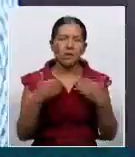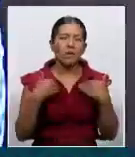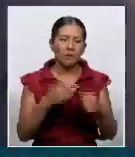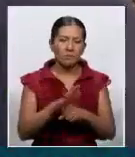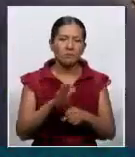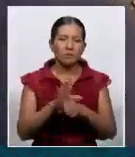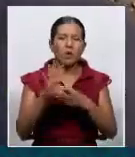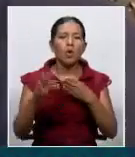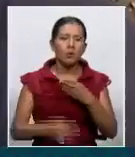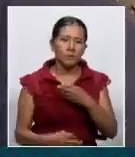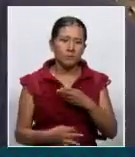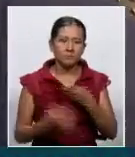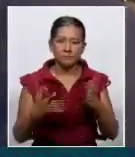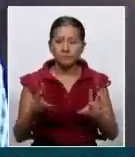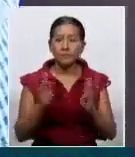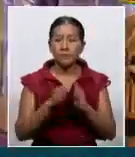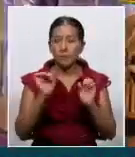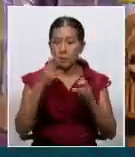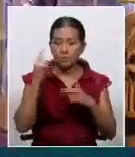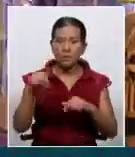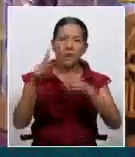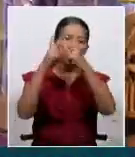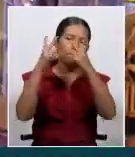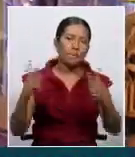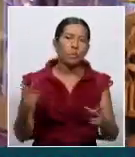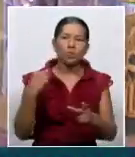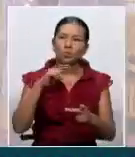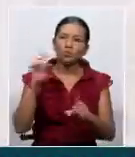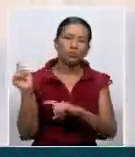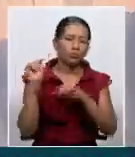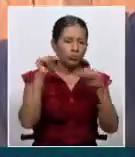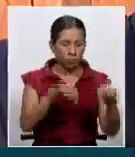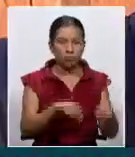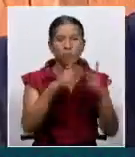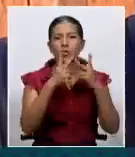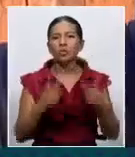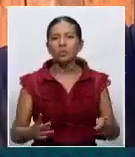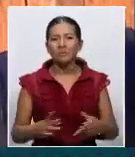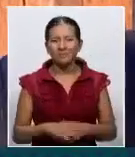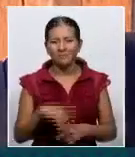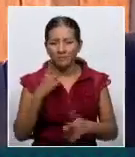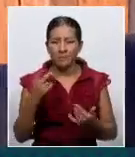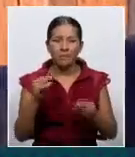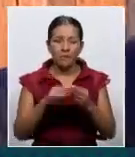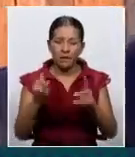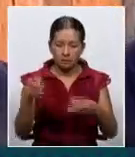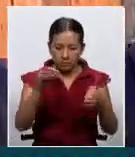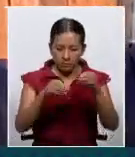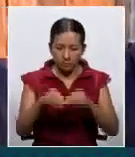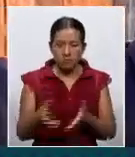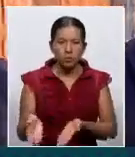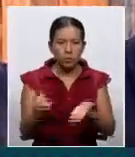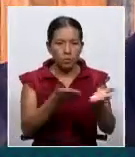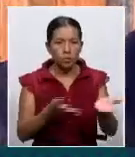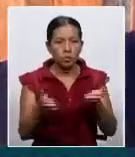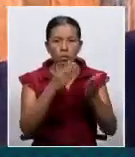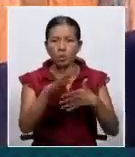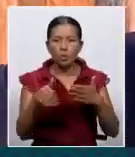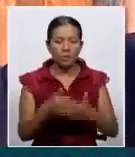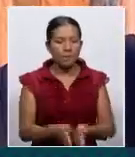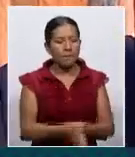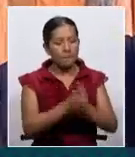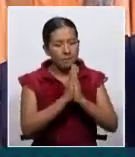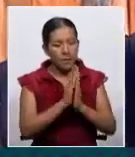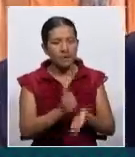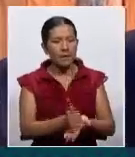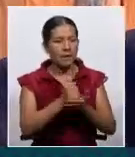completo tenemos. Vengo de este Potosí. Potosí vengo. Hay que asomarse pidiéndose bien todo, que le vaya